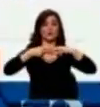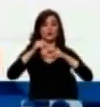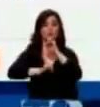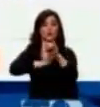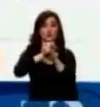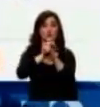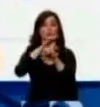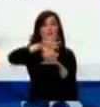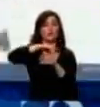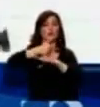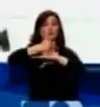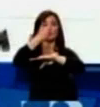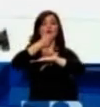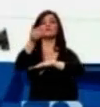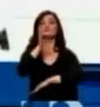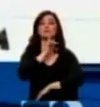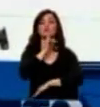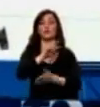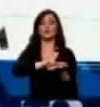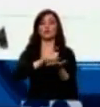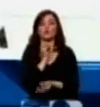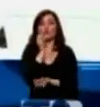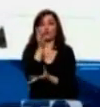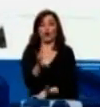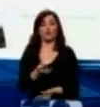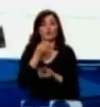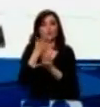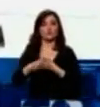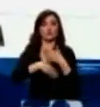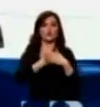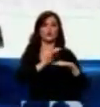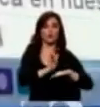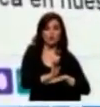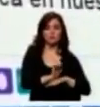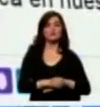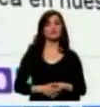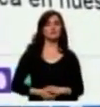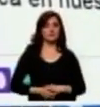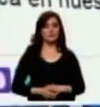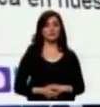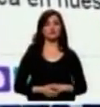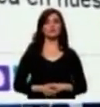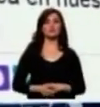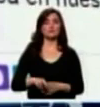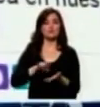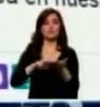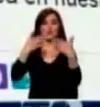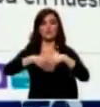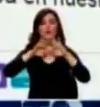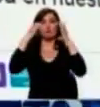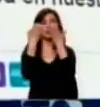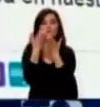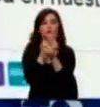del senado de Estados Unidos durante la reunión Le comenté los hechos que están ocurriendo en Ecuador concluimos reun en la Comisión